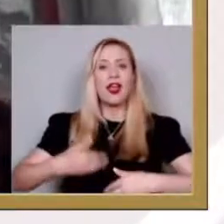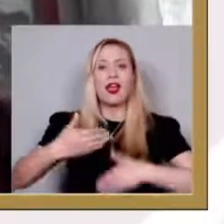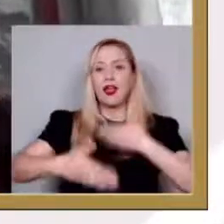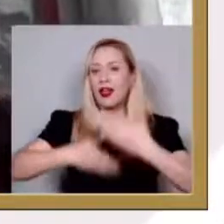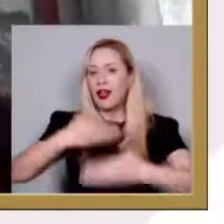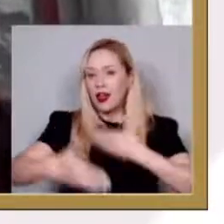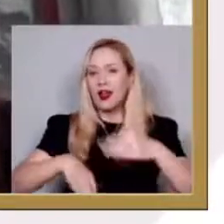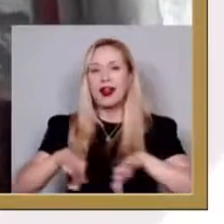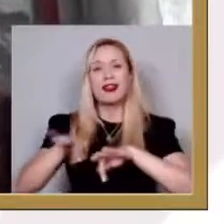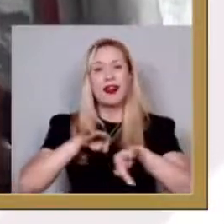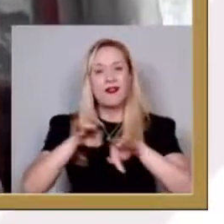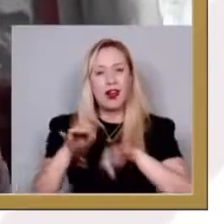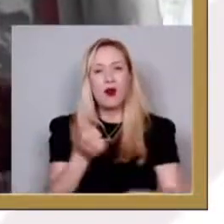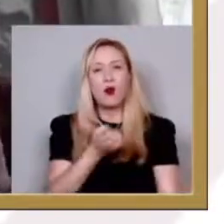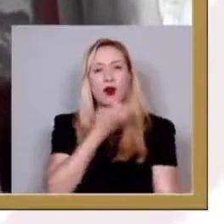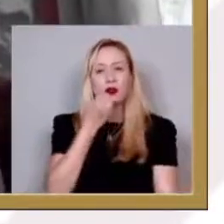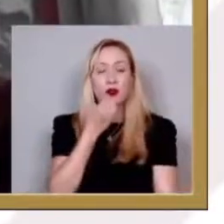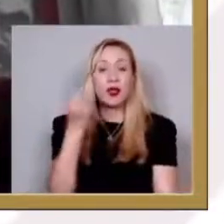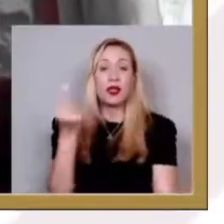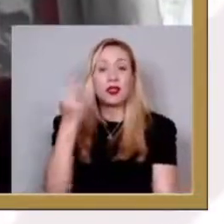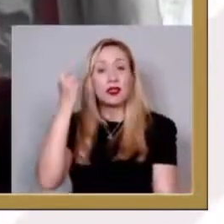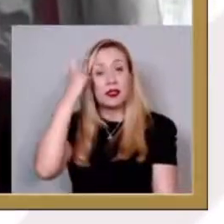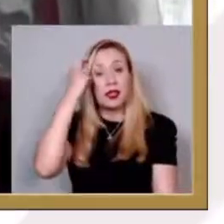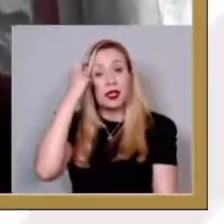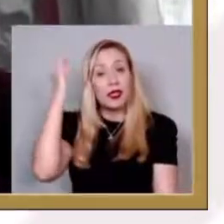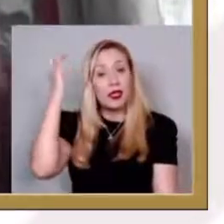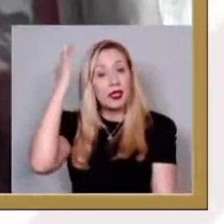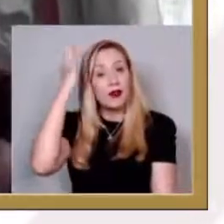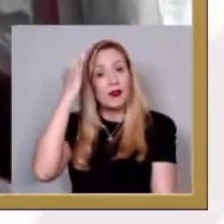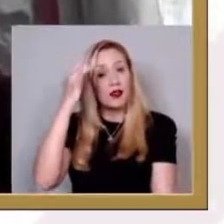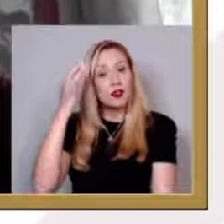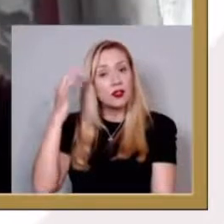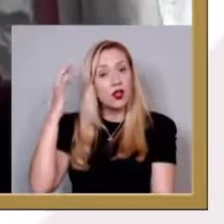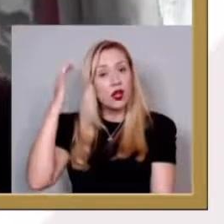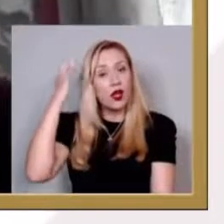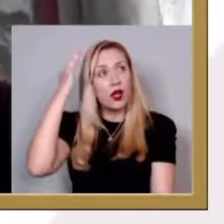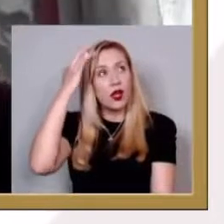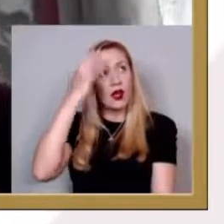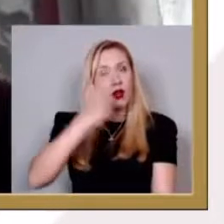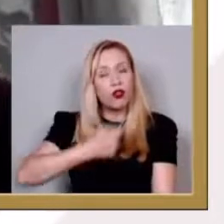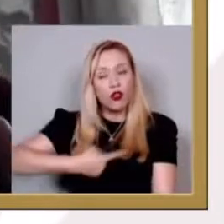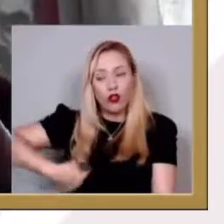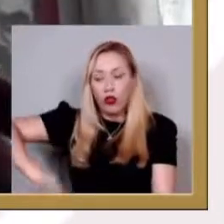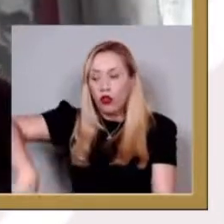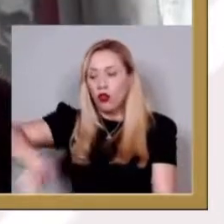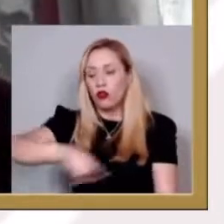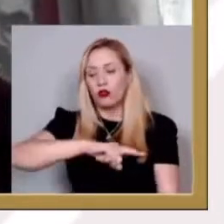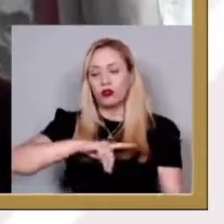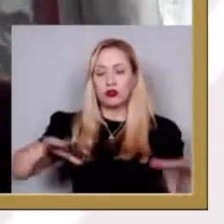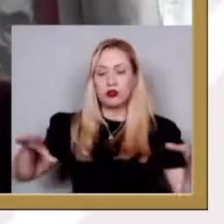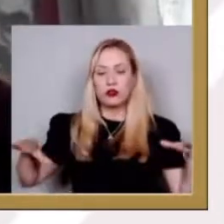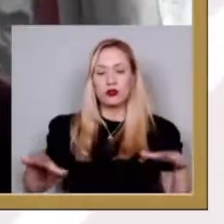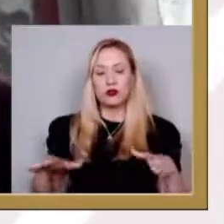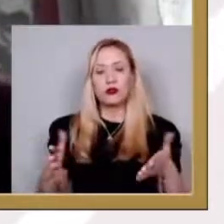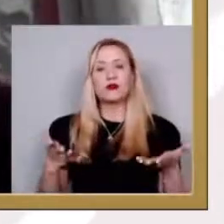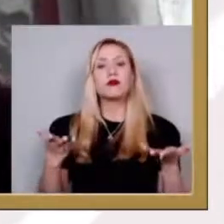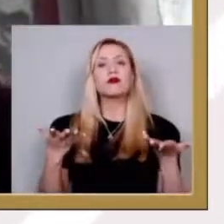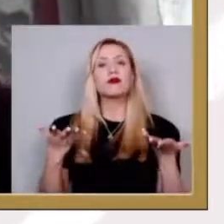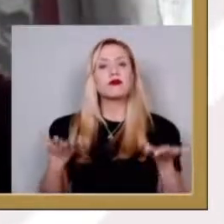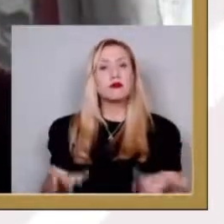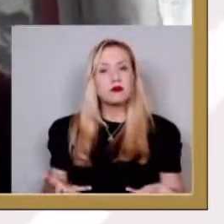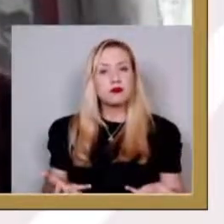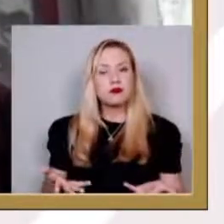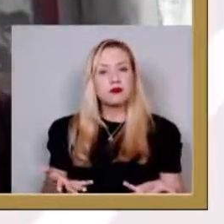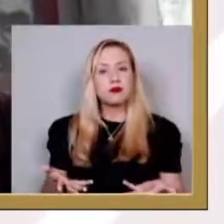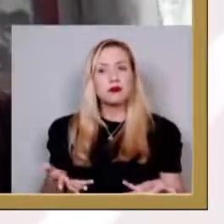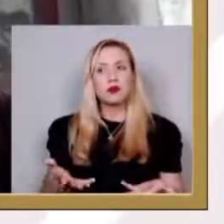cotidiana, tenemos que reflexionar, fíjense bien, como sociedad, a qué partes de ella no solo